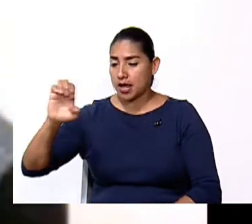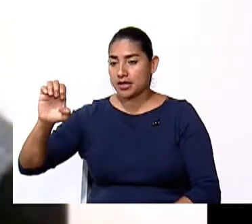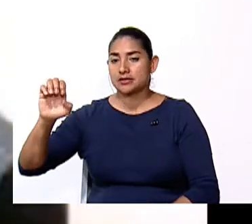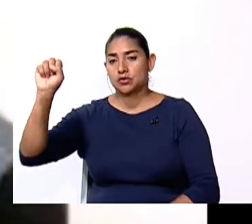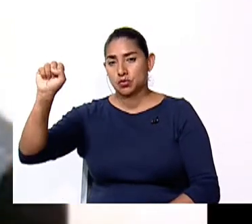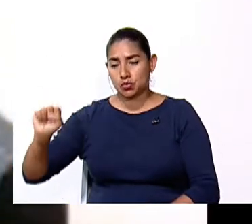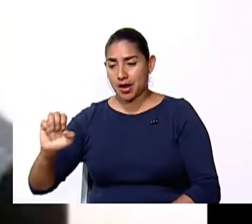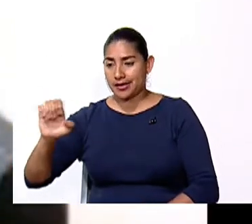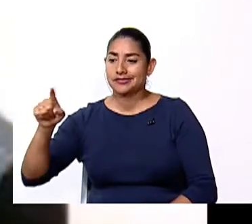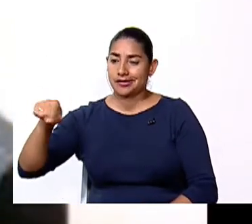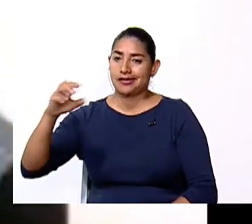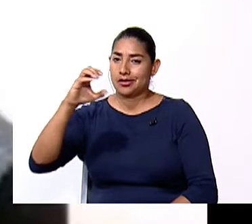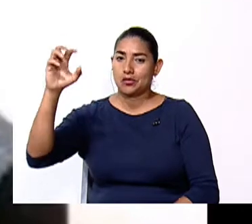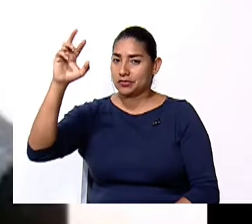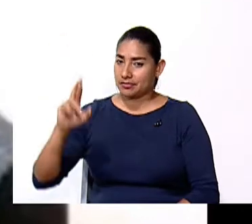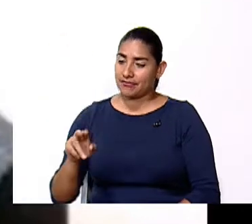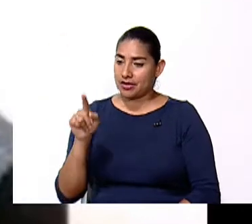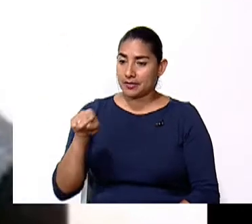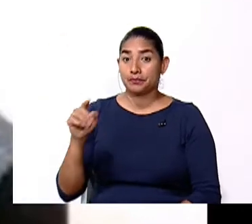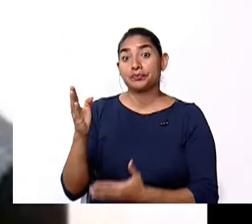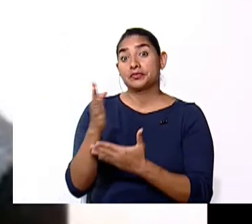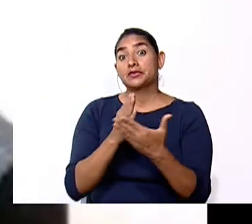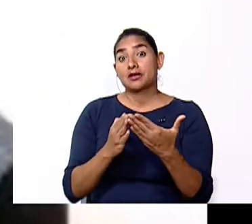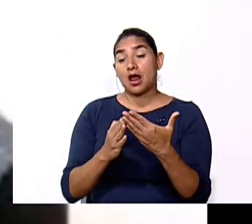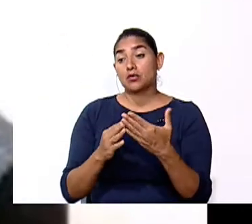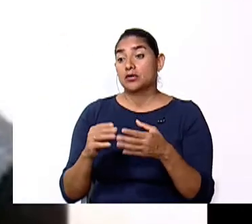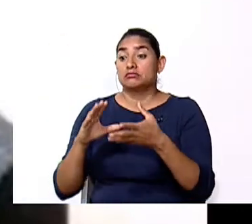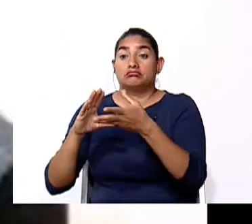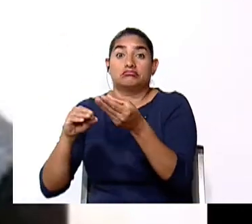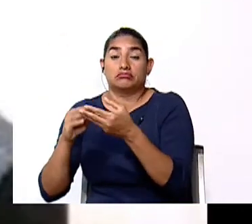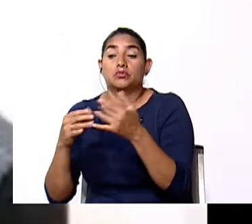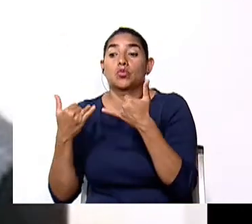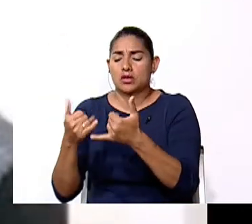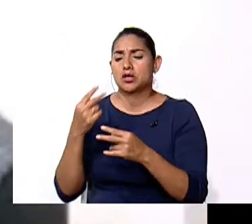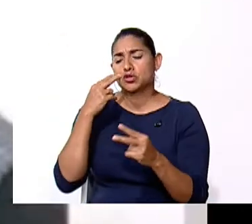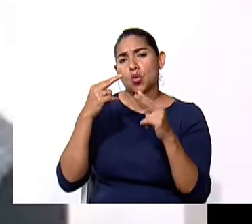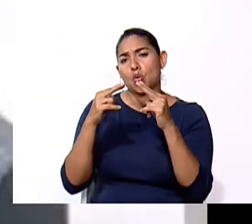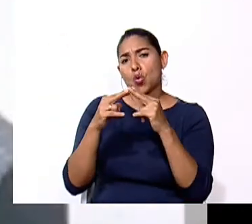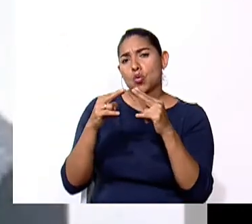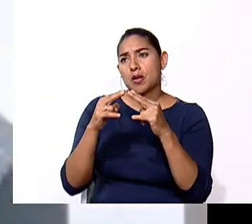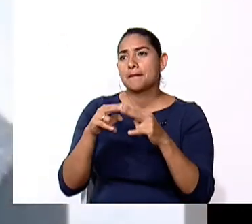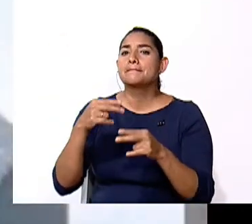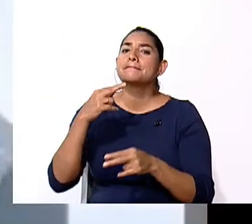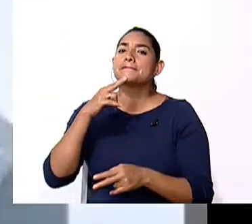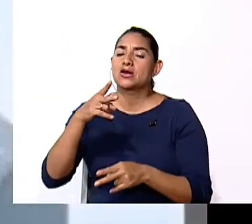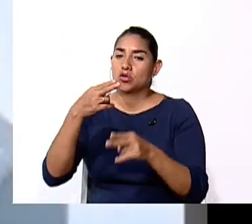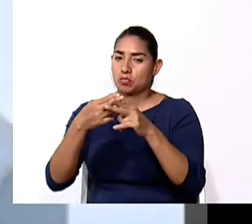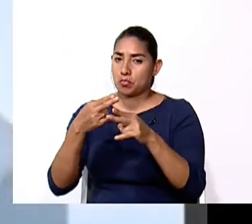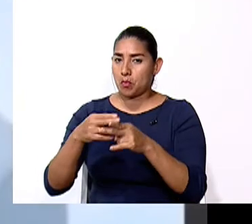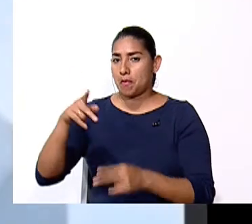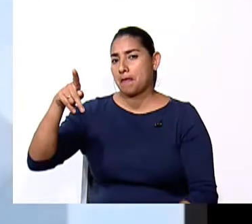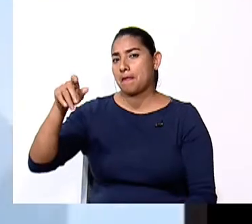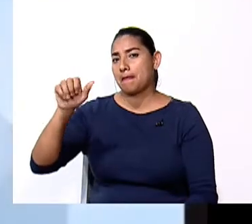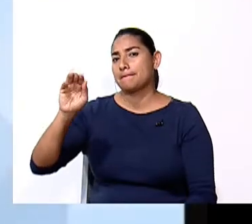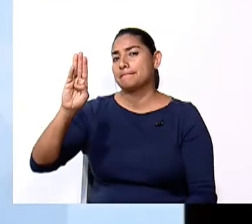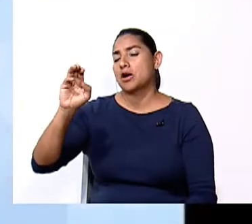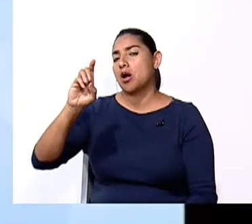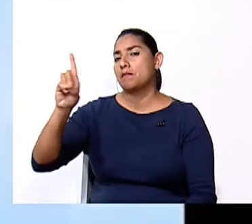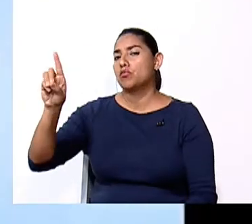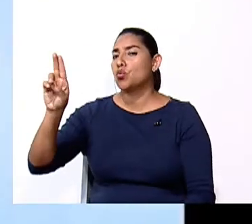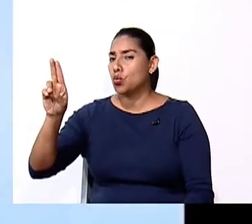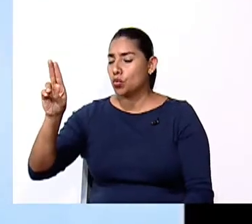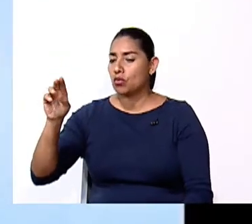muchísima historia que tenemos nosotros en nuestro país. Bueno, quiero presentarles a alguien que tengo por